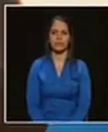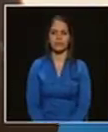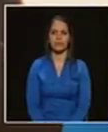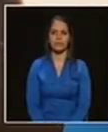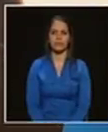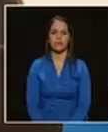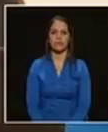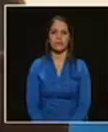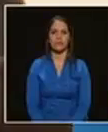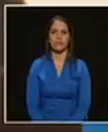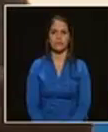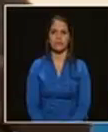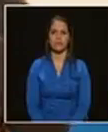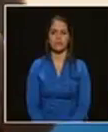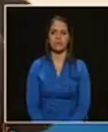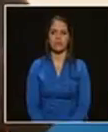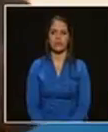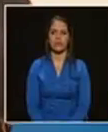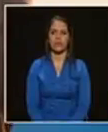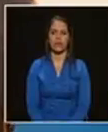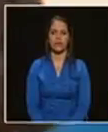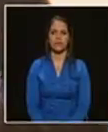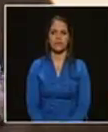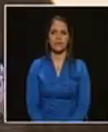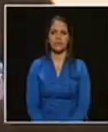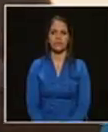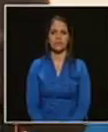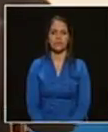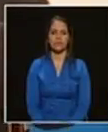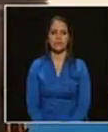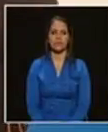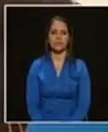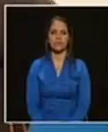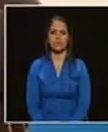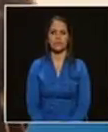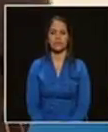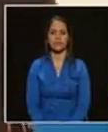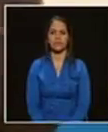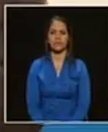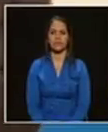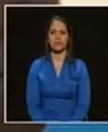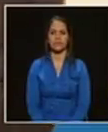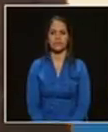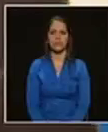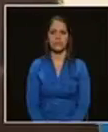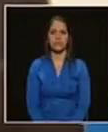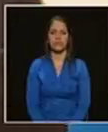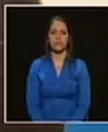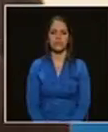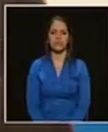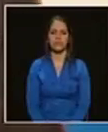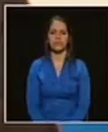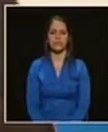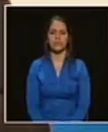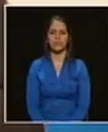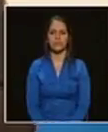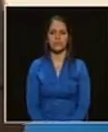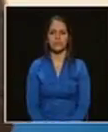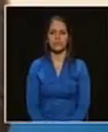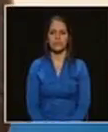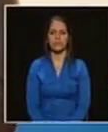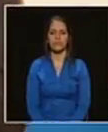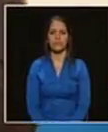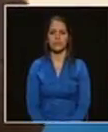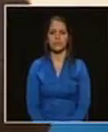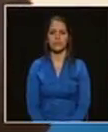un recuadro muy grande y hubo pues como algo pues como muy bien hecho y poco a poco le fue menguando pues como el servicio. Con esta hoja